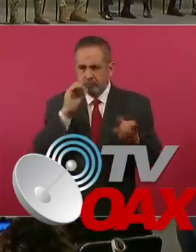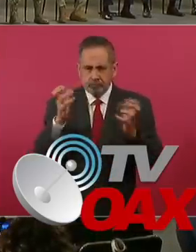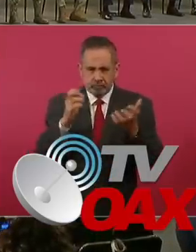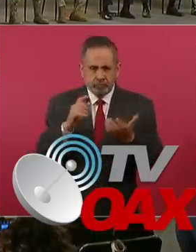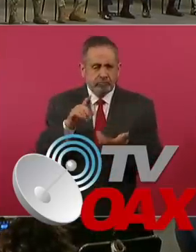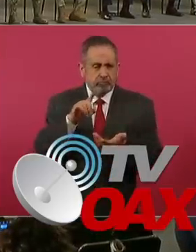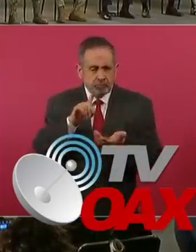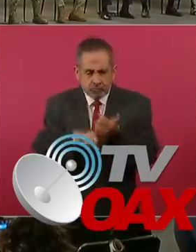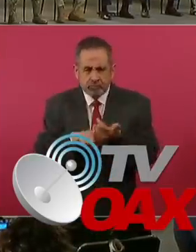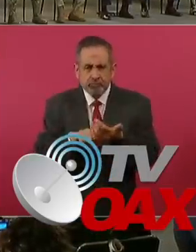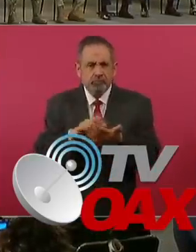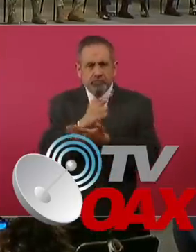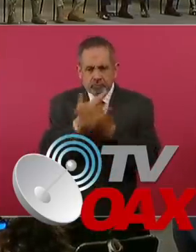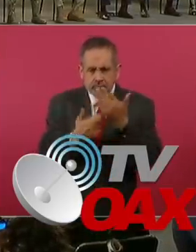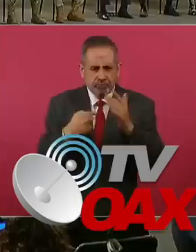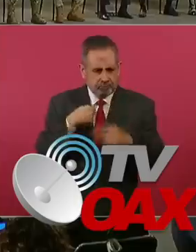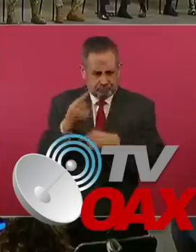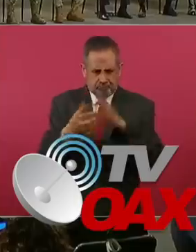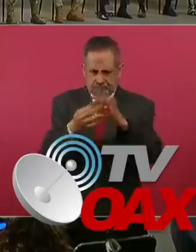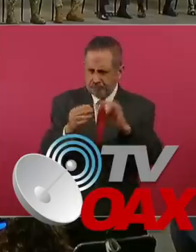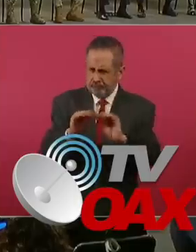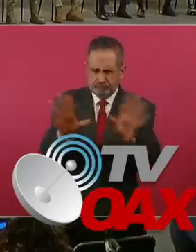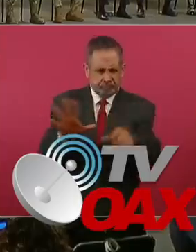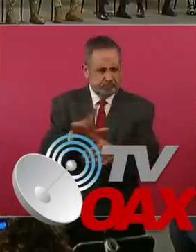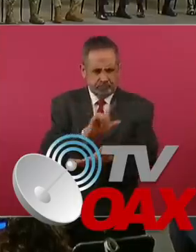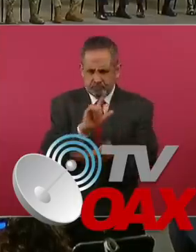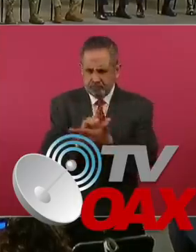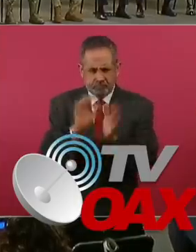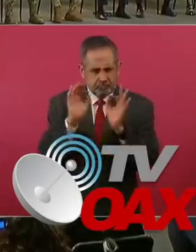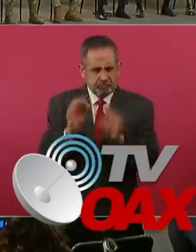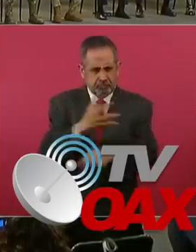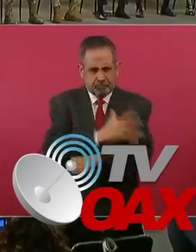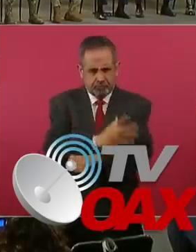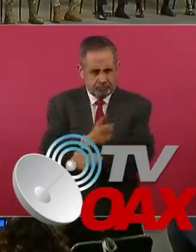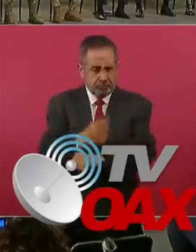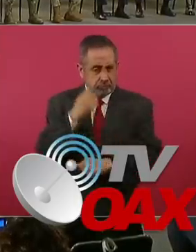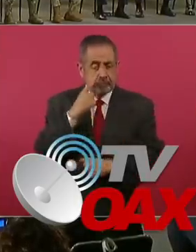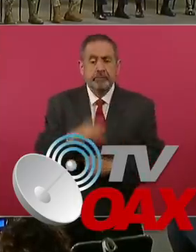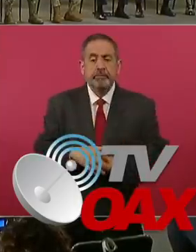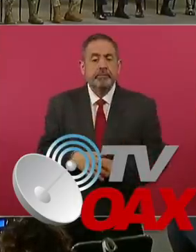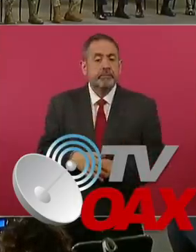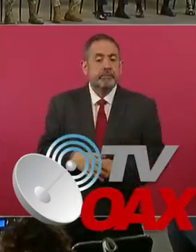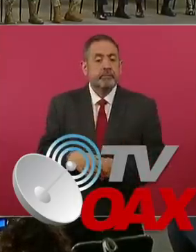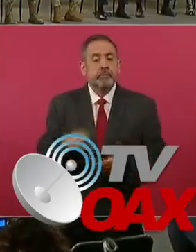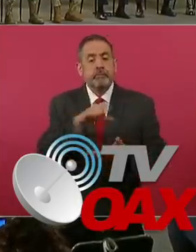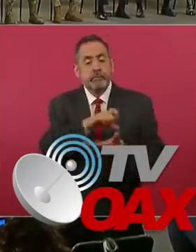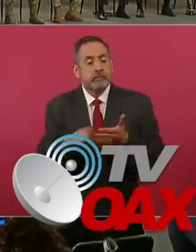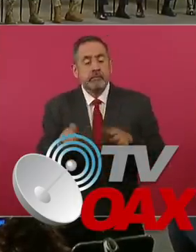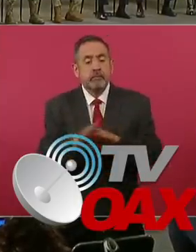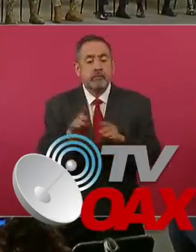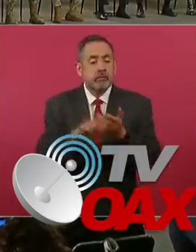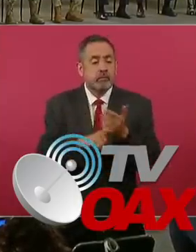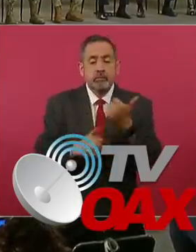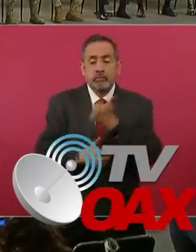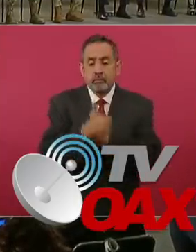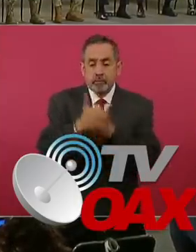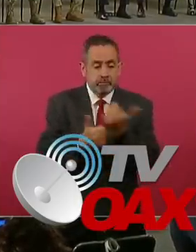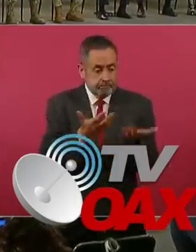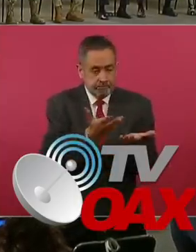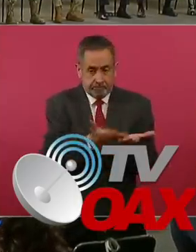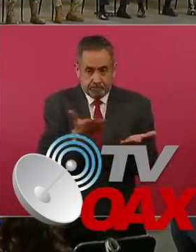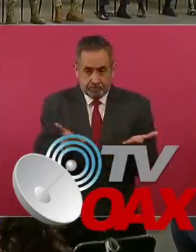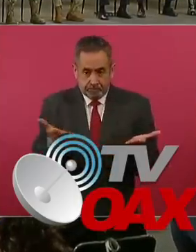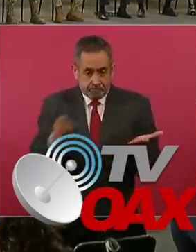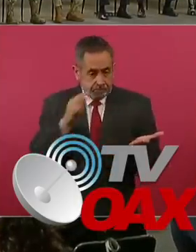administrativo, como se explica a continuación. La adquisición se realizó mediante la licitación